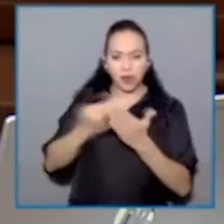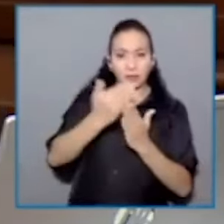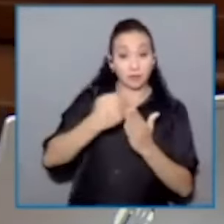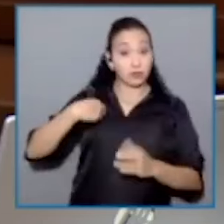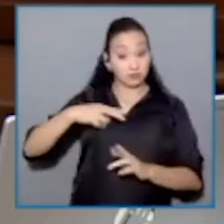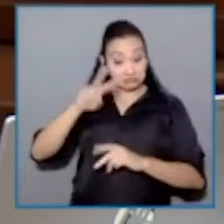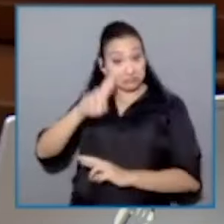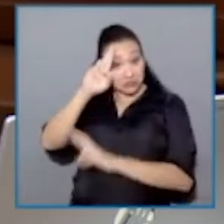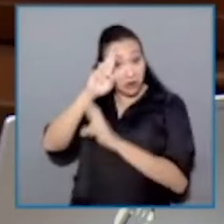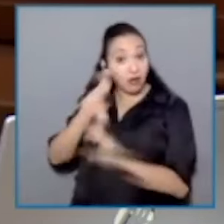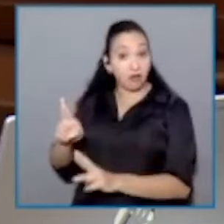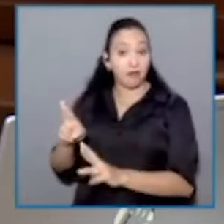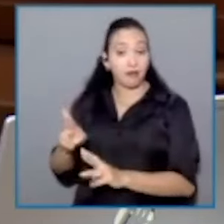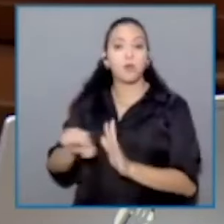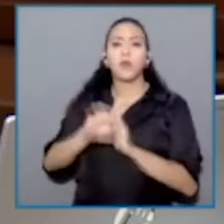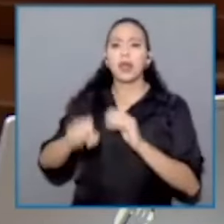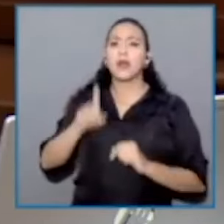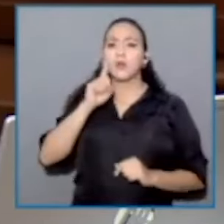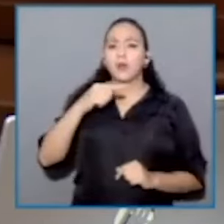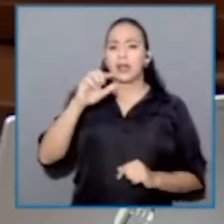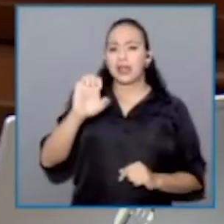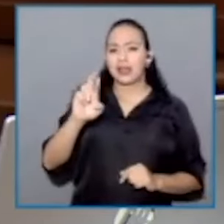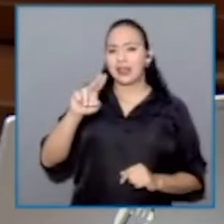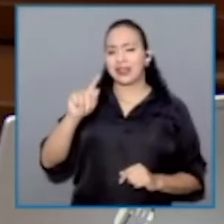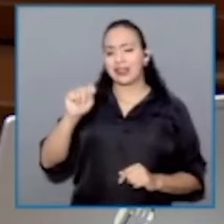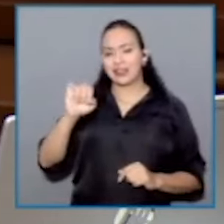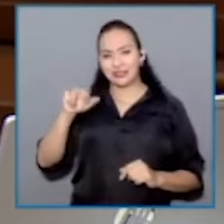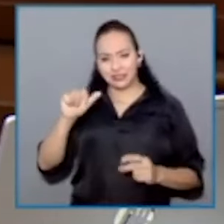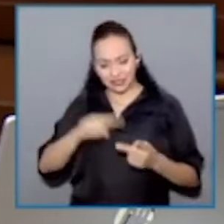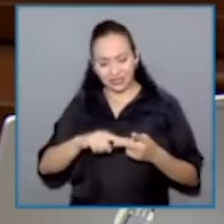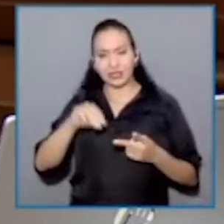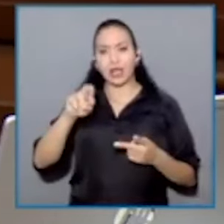como lo es Ernestina Godoy, Adam Augusto López y Ricardo Monreal,